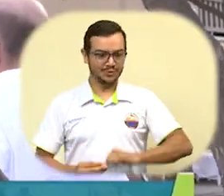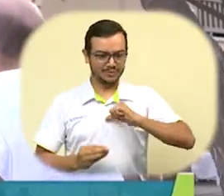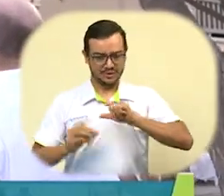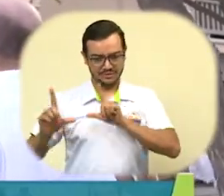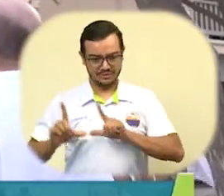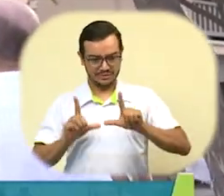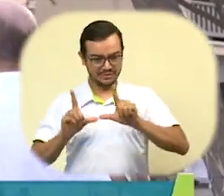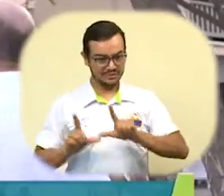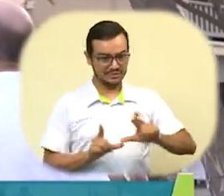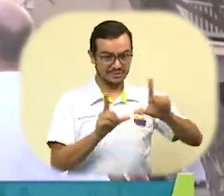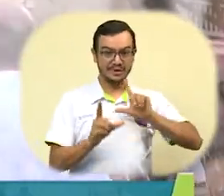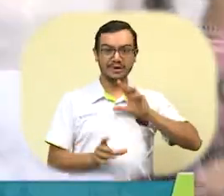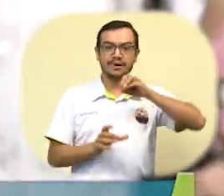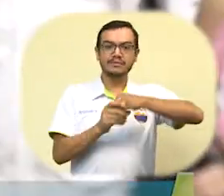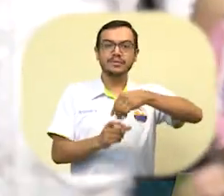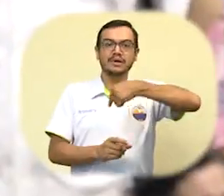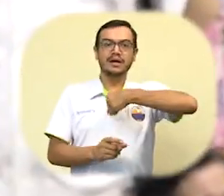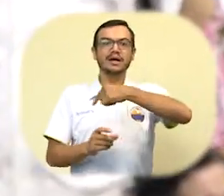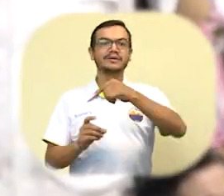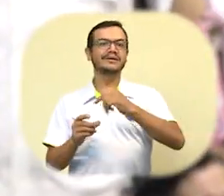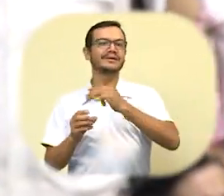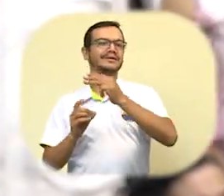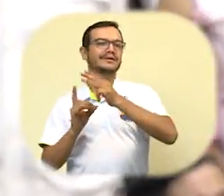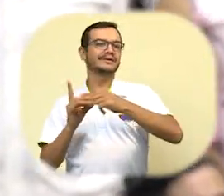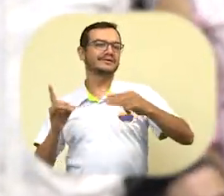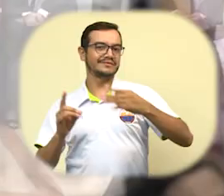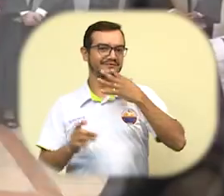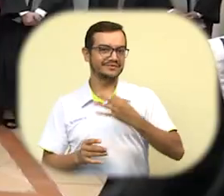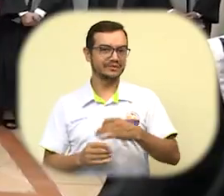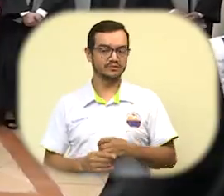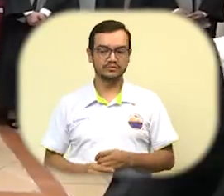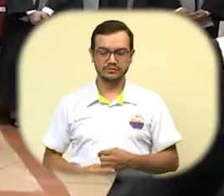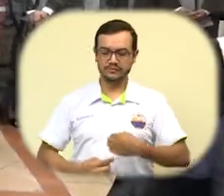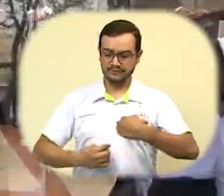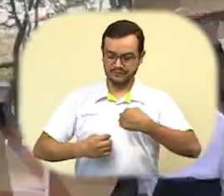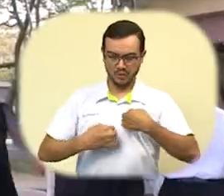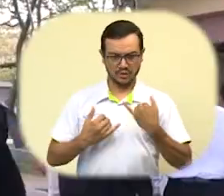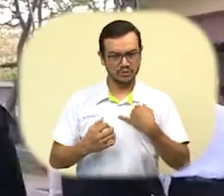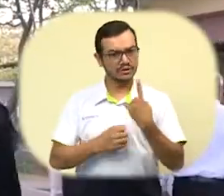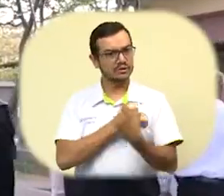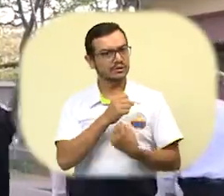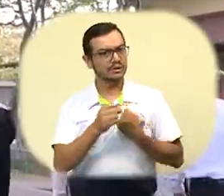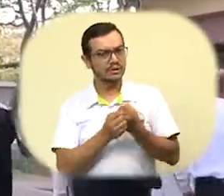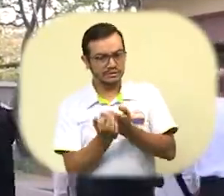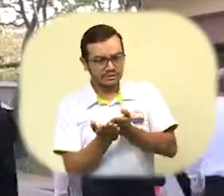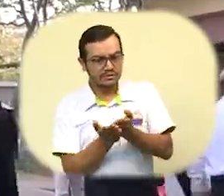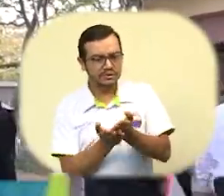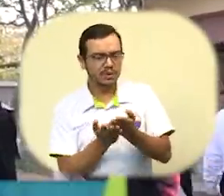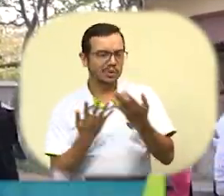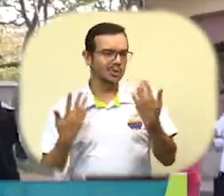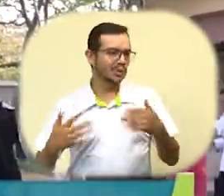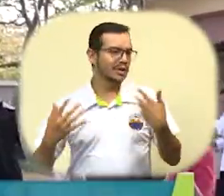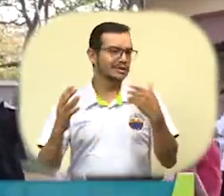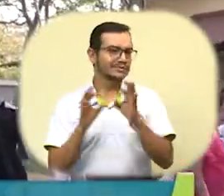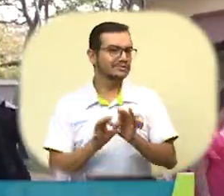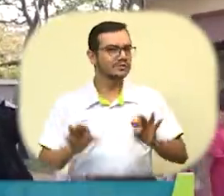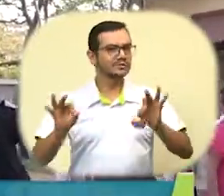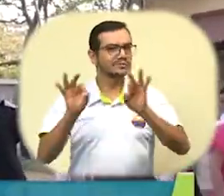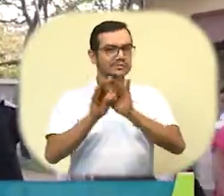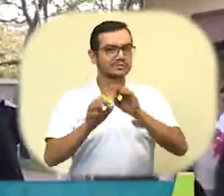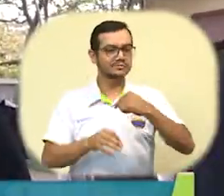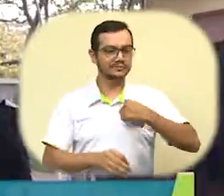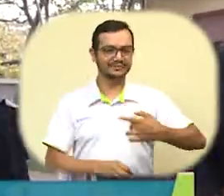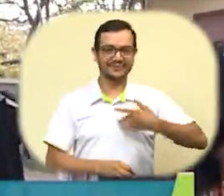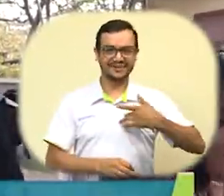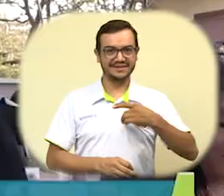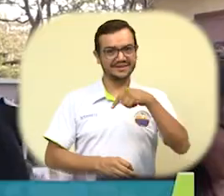tener un diploma más de esta alma mater que hoy en día me ve graduado. Lo que vi en este año ha sido importante. Creo que la